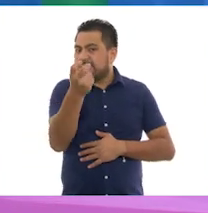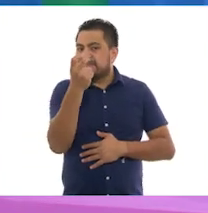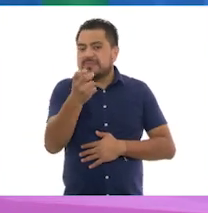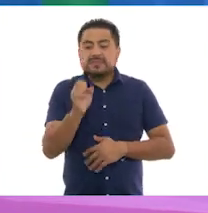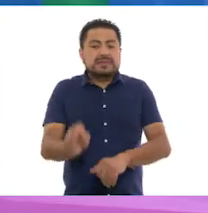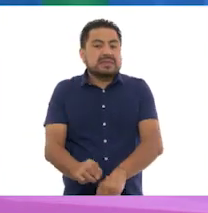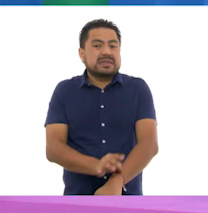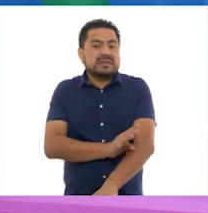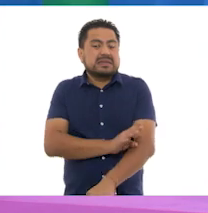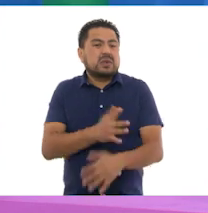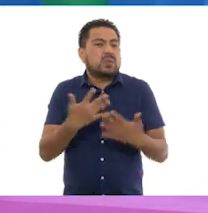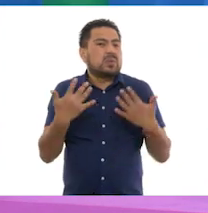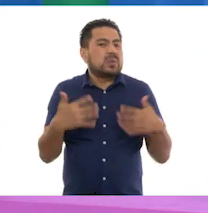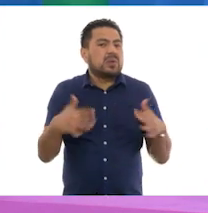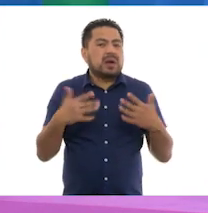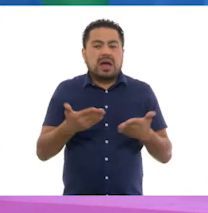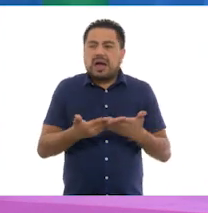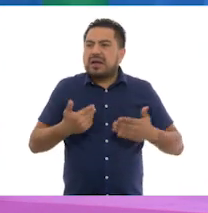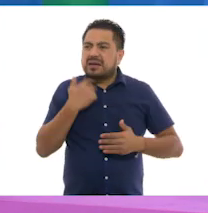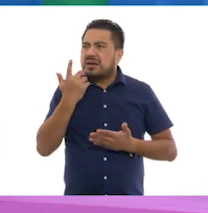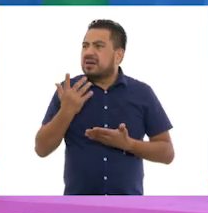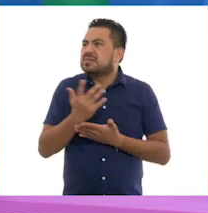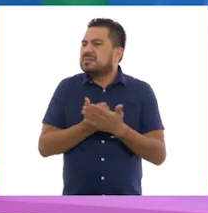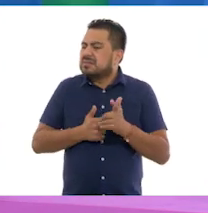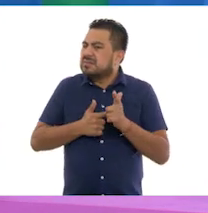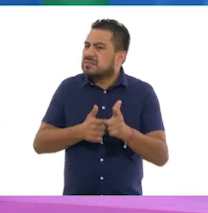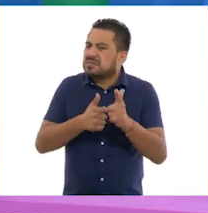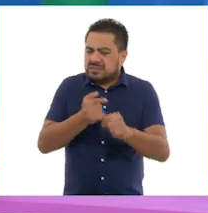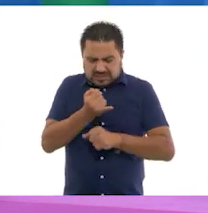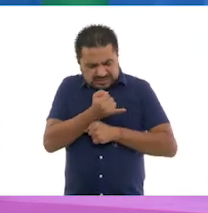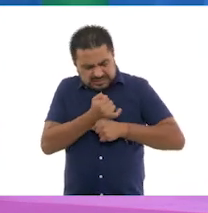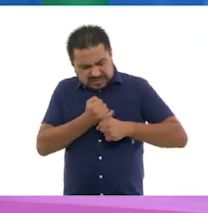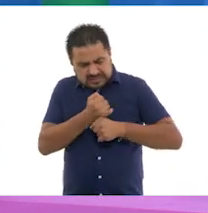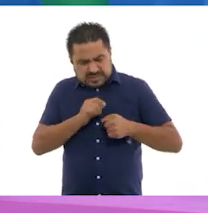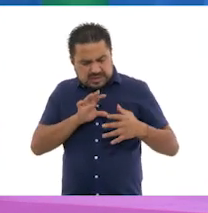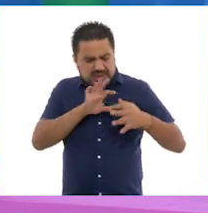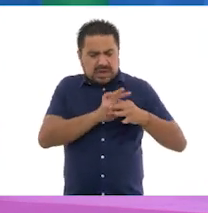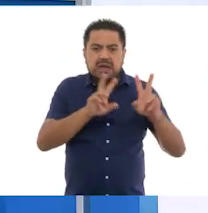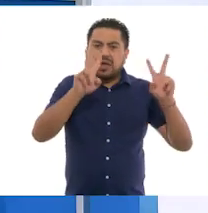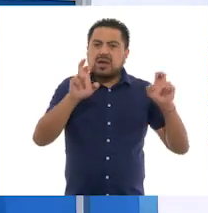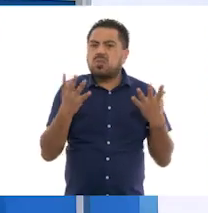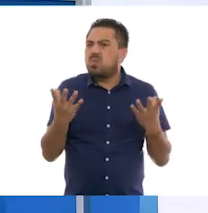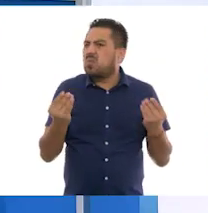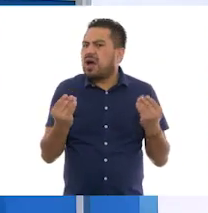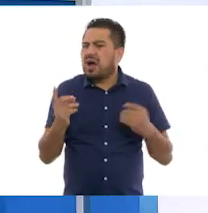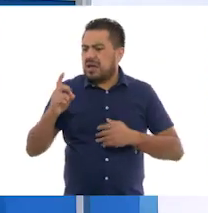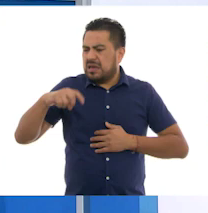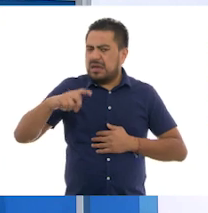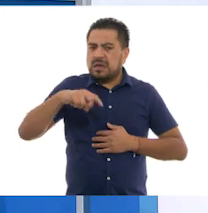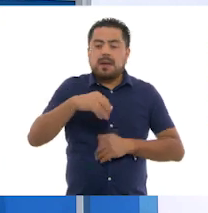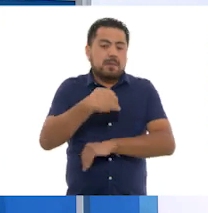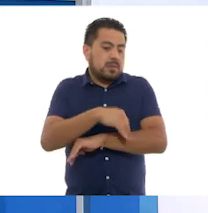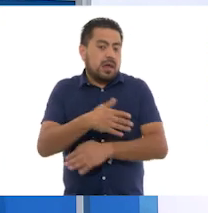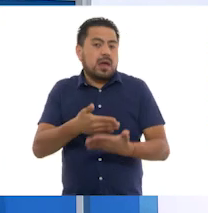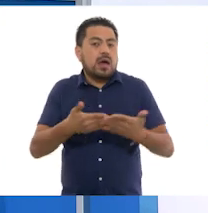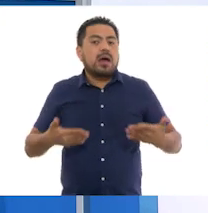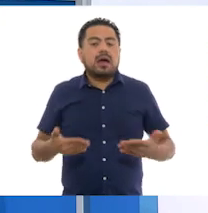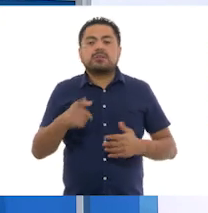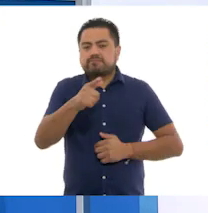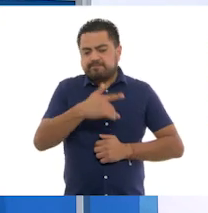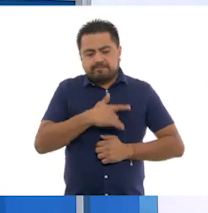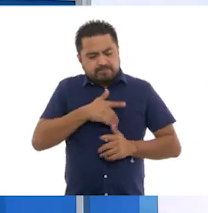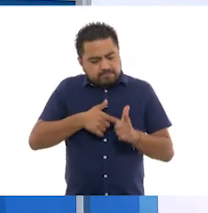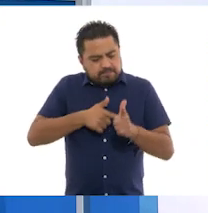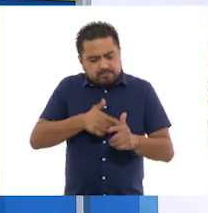qué emocionante que, bueno, hasta me dieron ganas de seguir investigando al respecto. ¿Cuántos dinosaurios? Mientras tanto, ¿qué les parece si